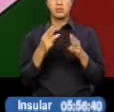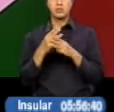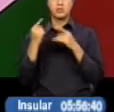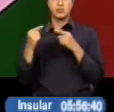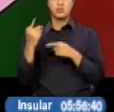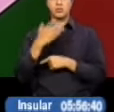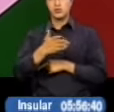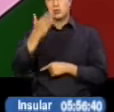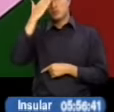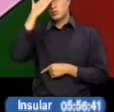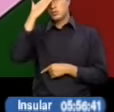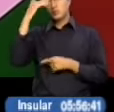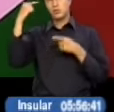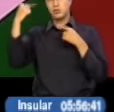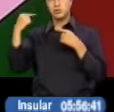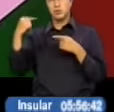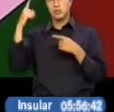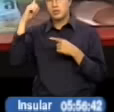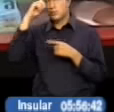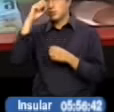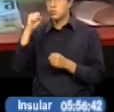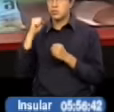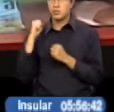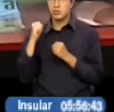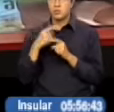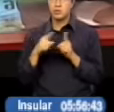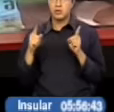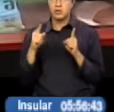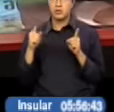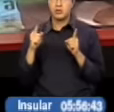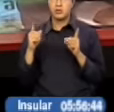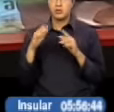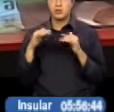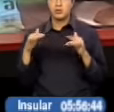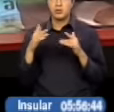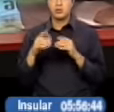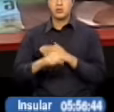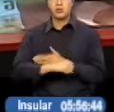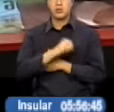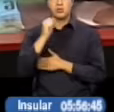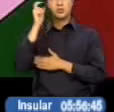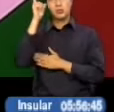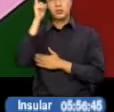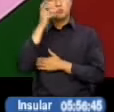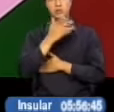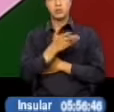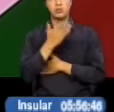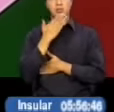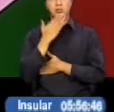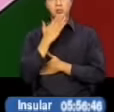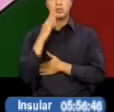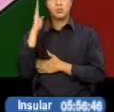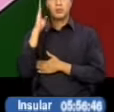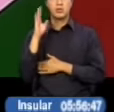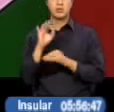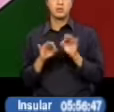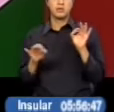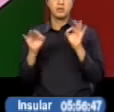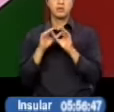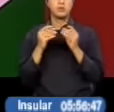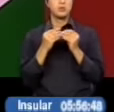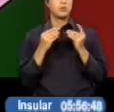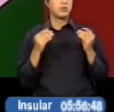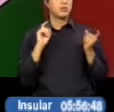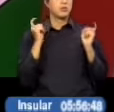rivales saben que ese es un partido muy complicado en cambio ganar en casa va a ser vital y yo creo que ahí es en donde brasil va a poner las muchas cosas han cambiado